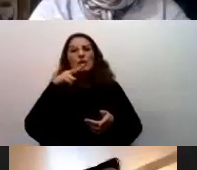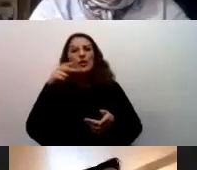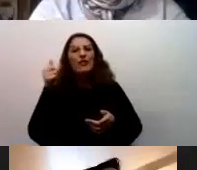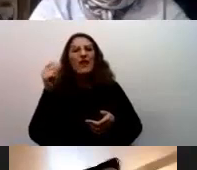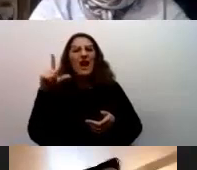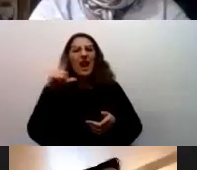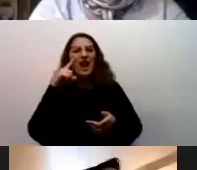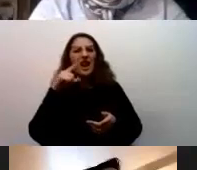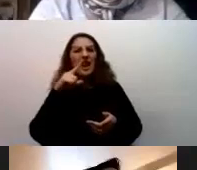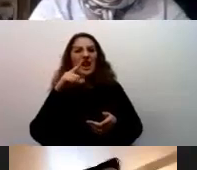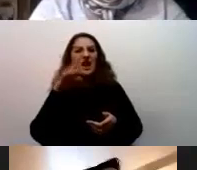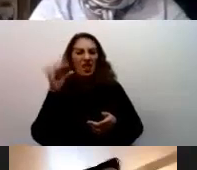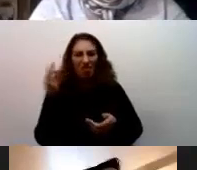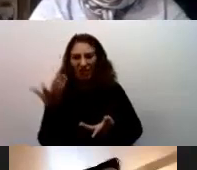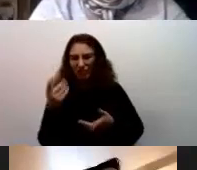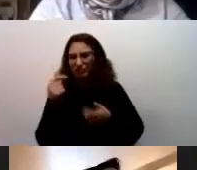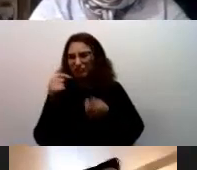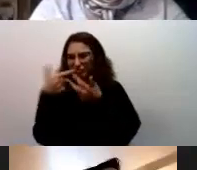lograr derechos.